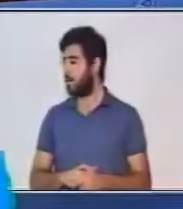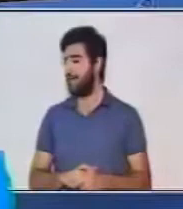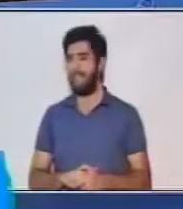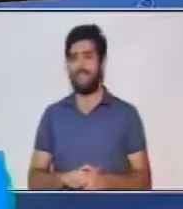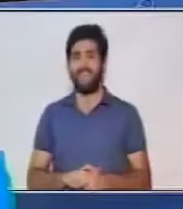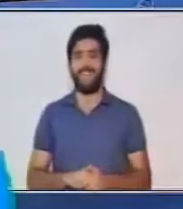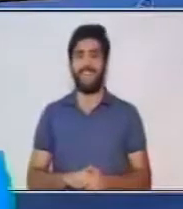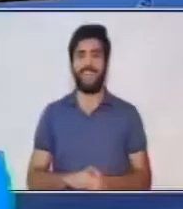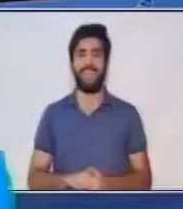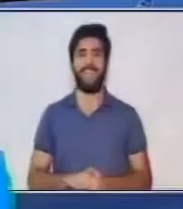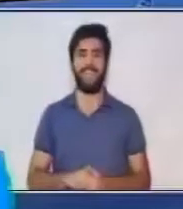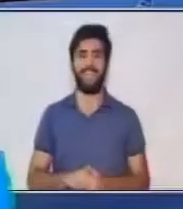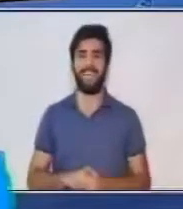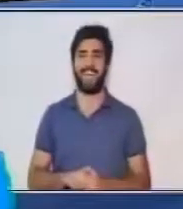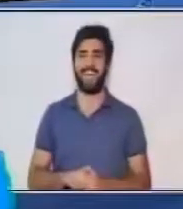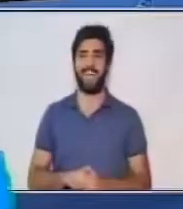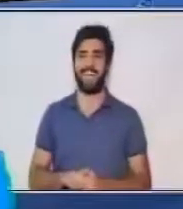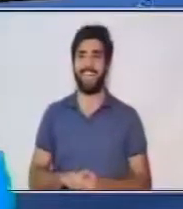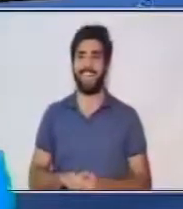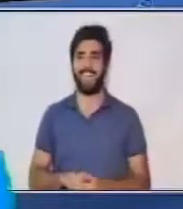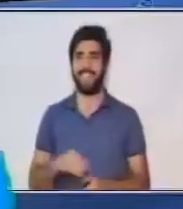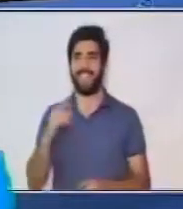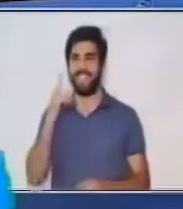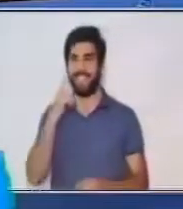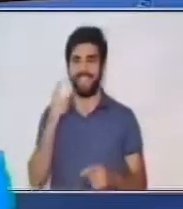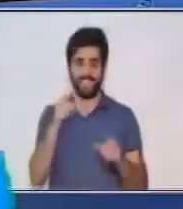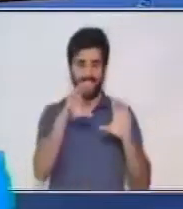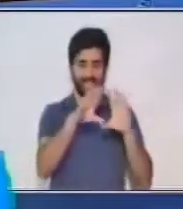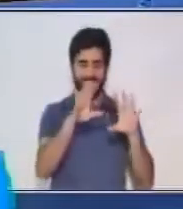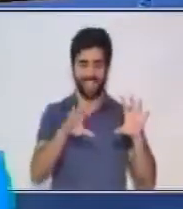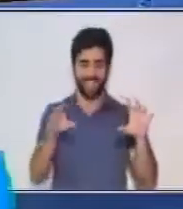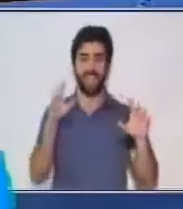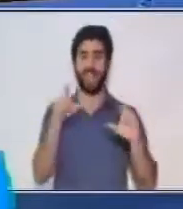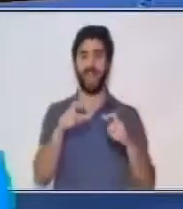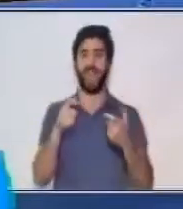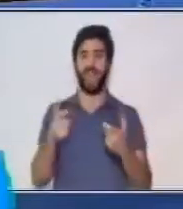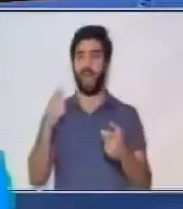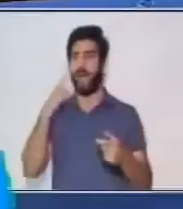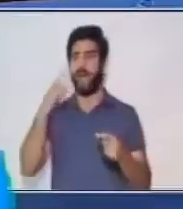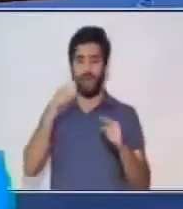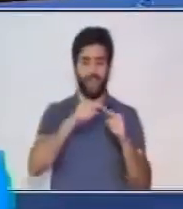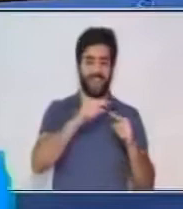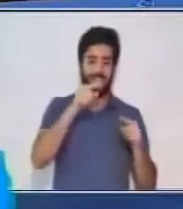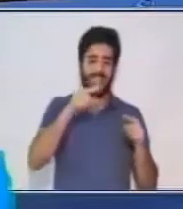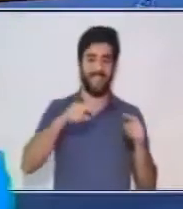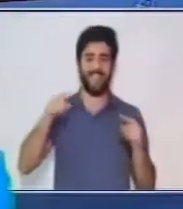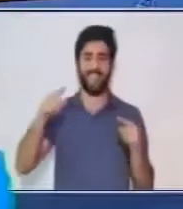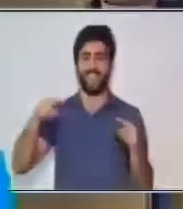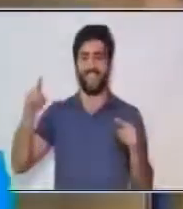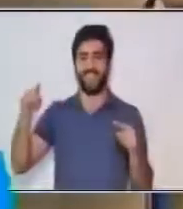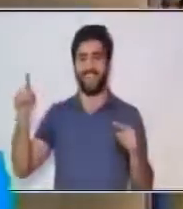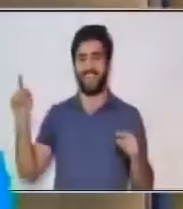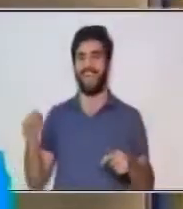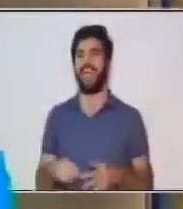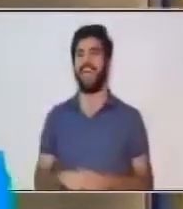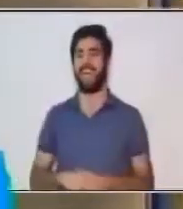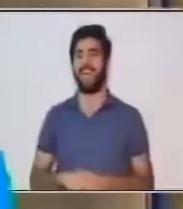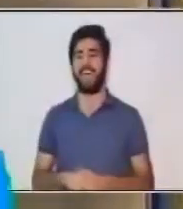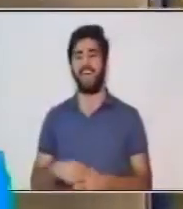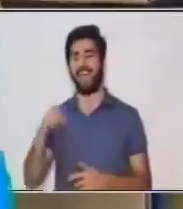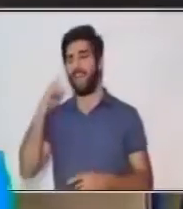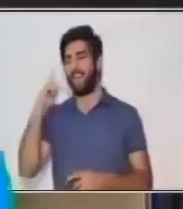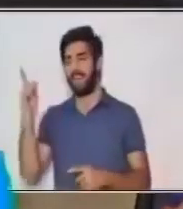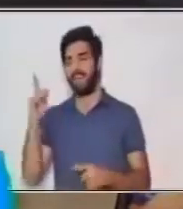función que nos ha quedado para graficar. Tenemos lo siguiente. Es una función